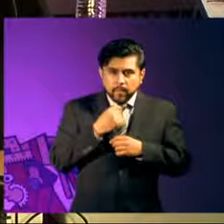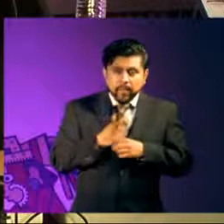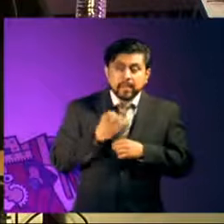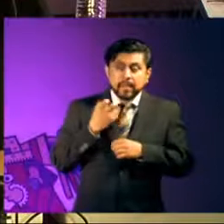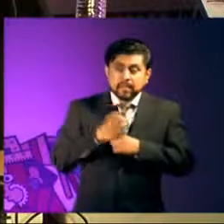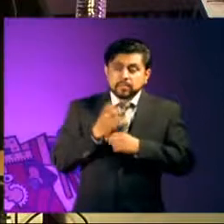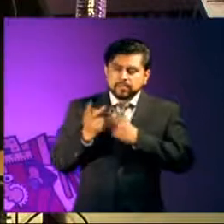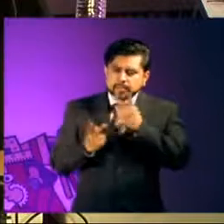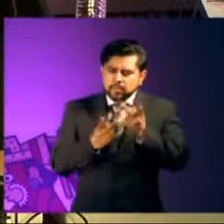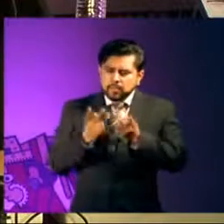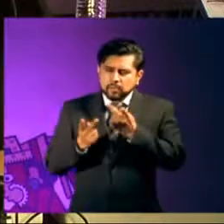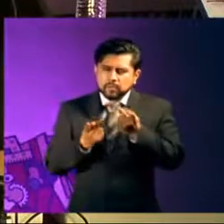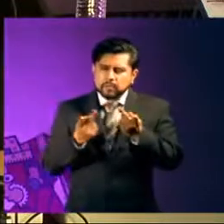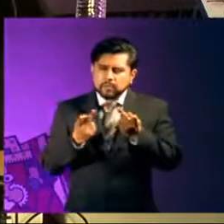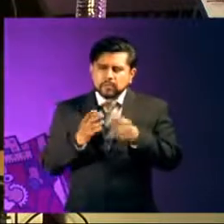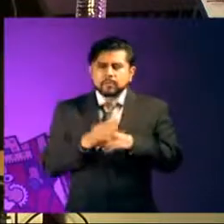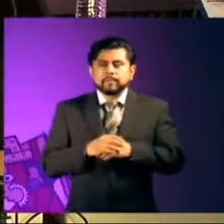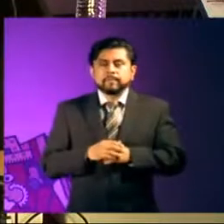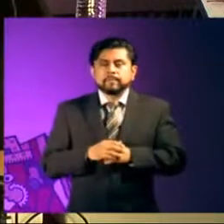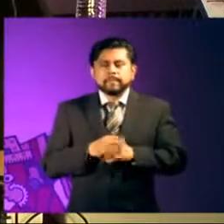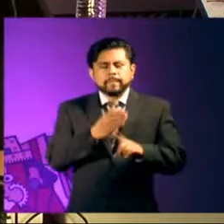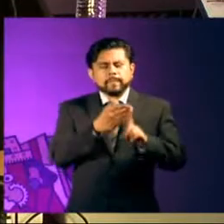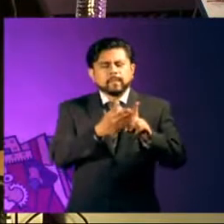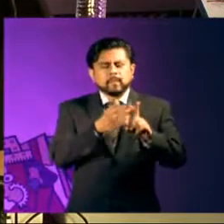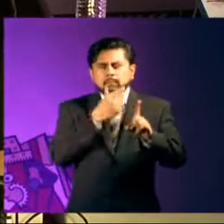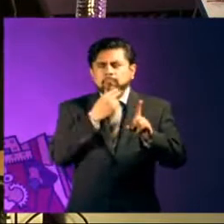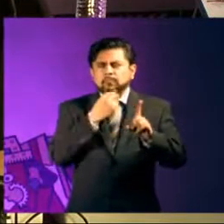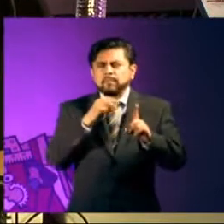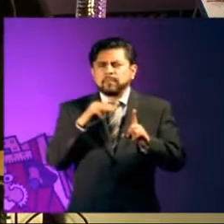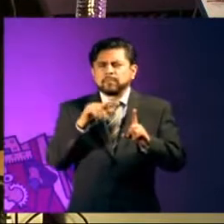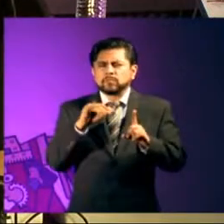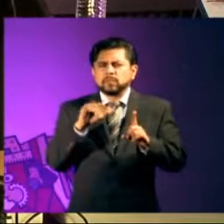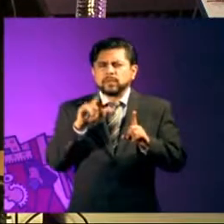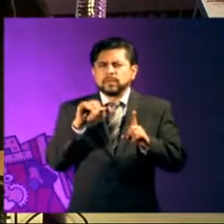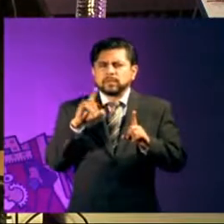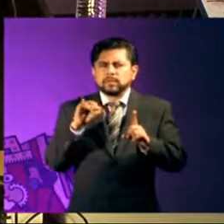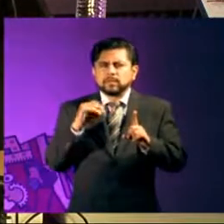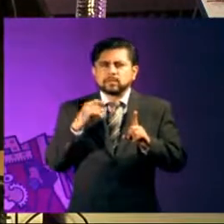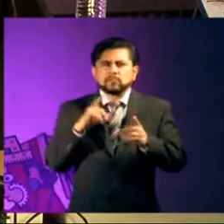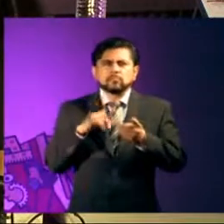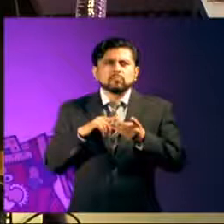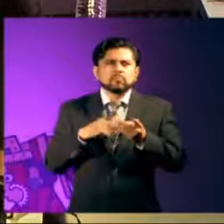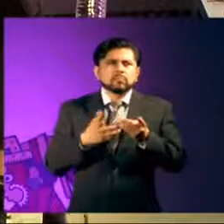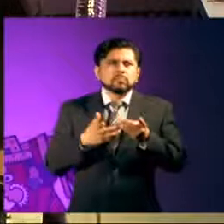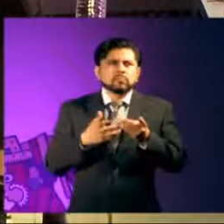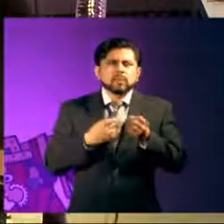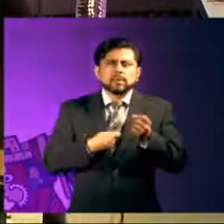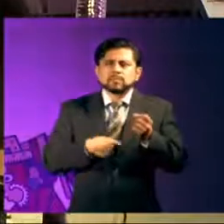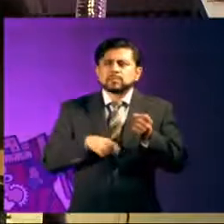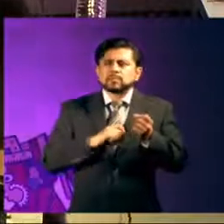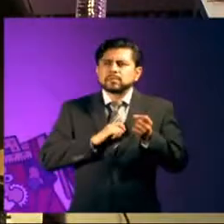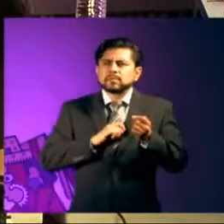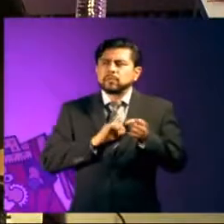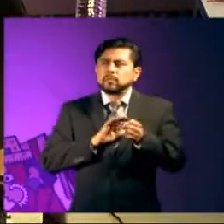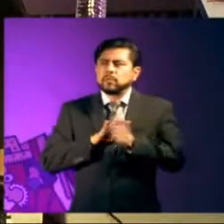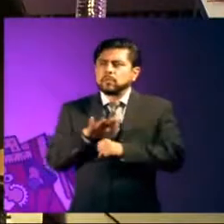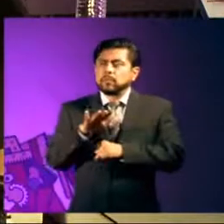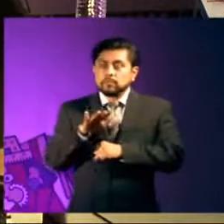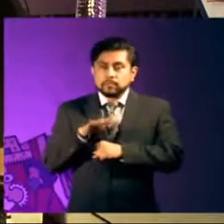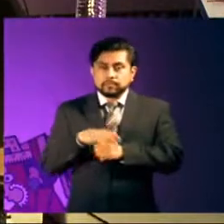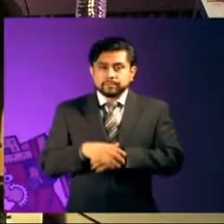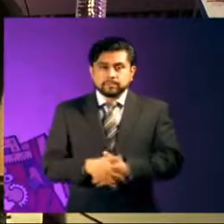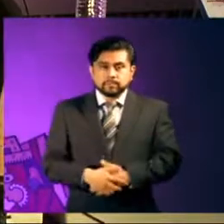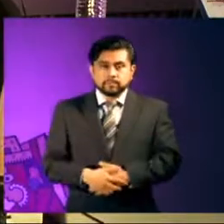con esta masculinidad era y ahora a donde pertenecemos y una cosa que me